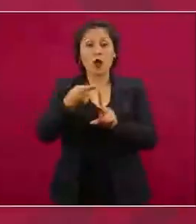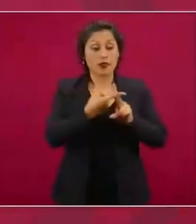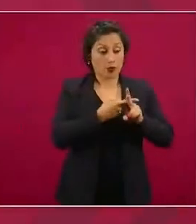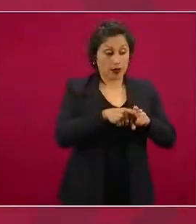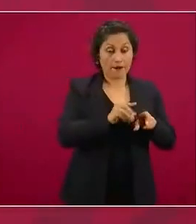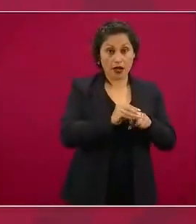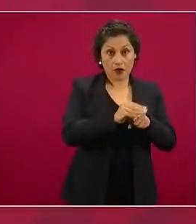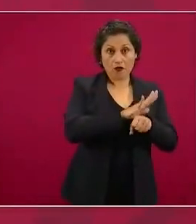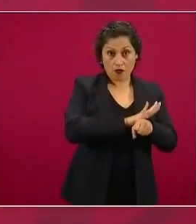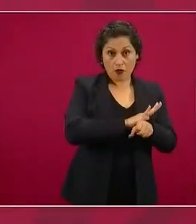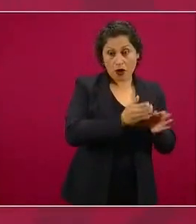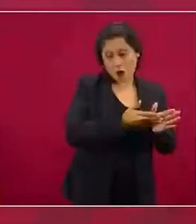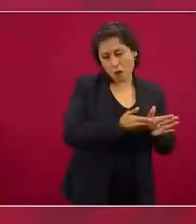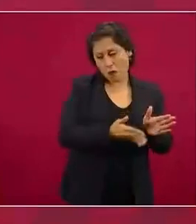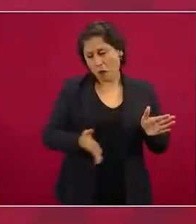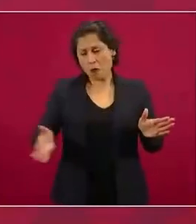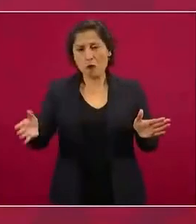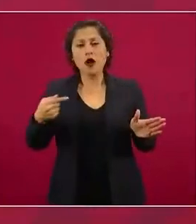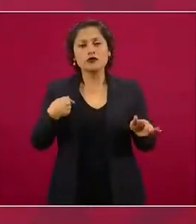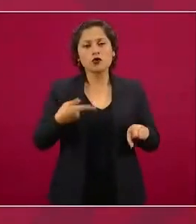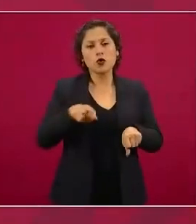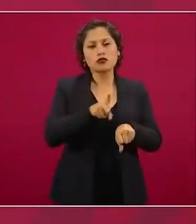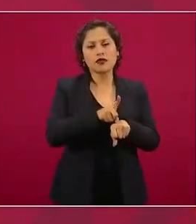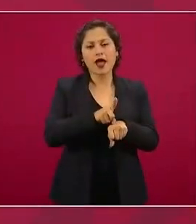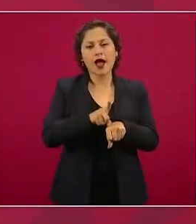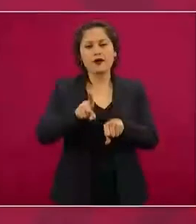viernes, tengo un informe